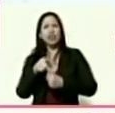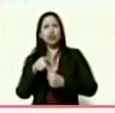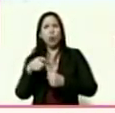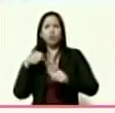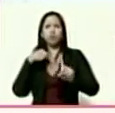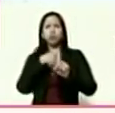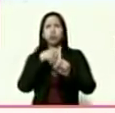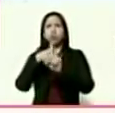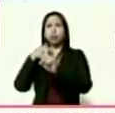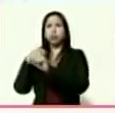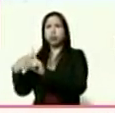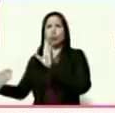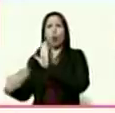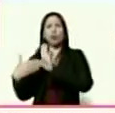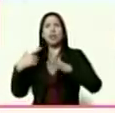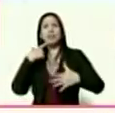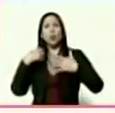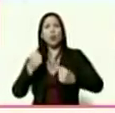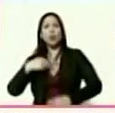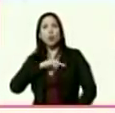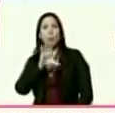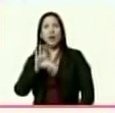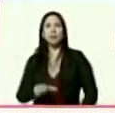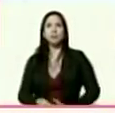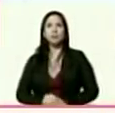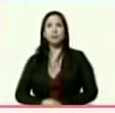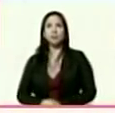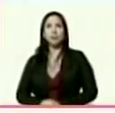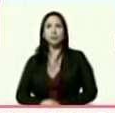contra la seguridad de nuestro país.